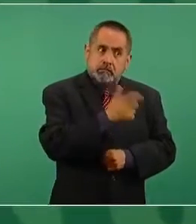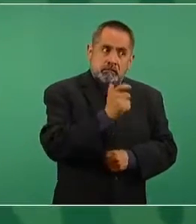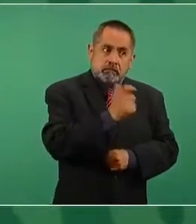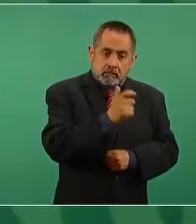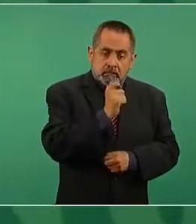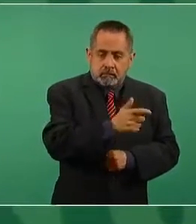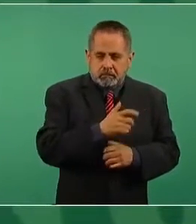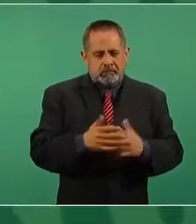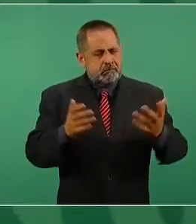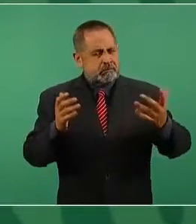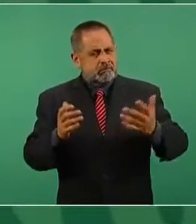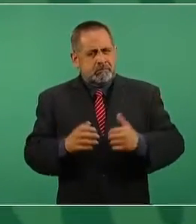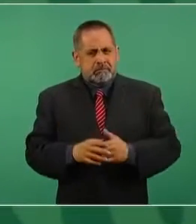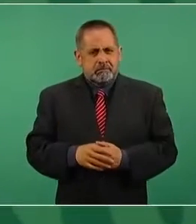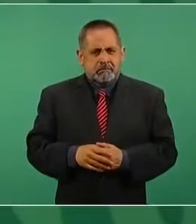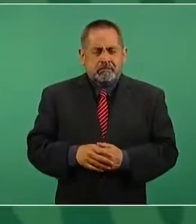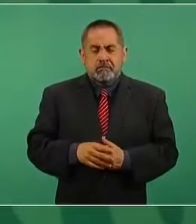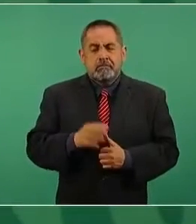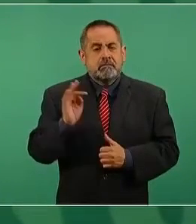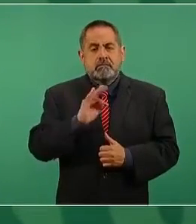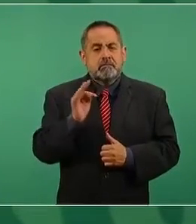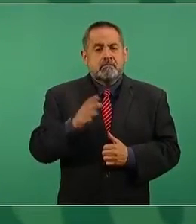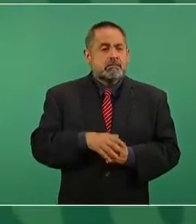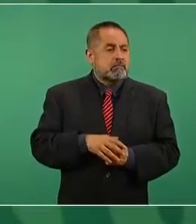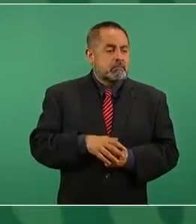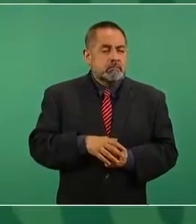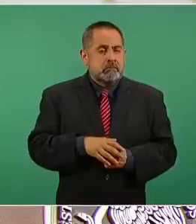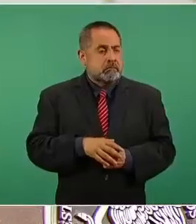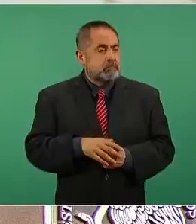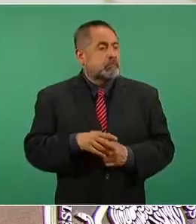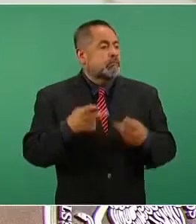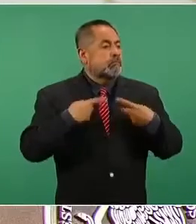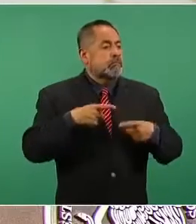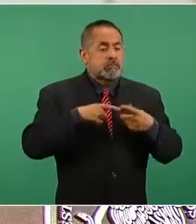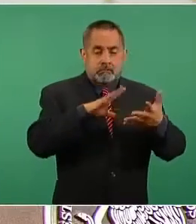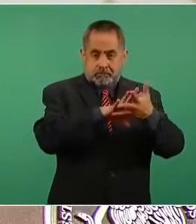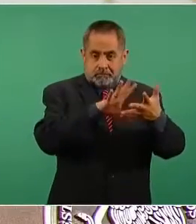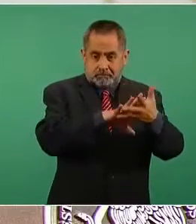y si solo hay 20%